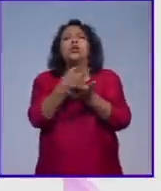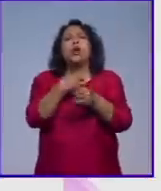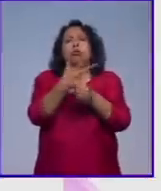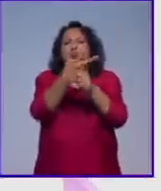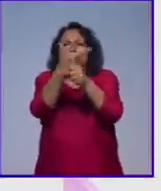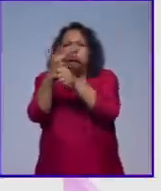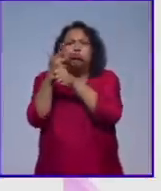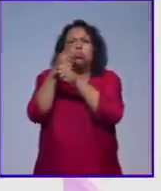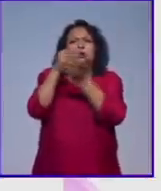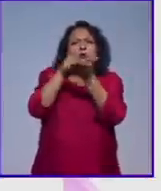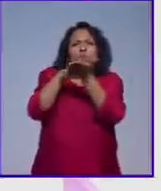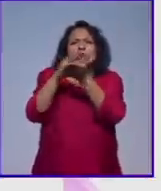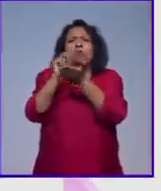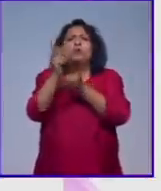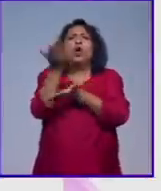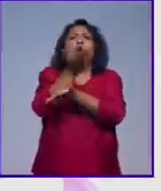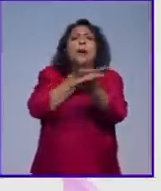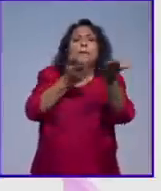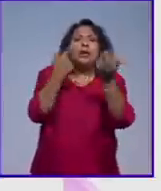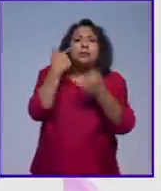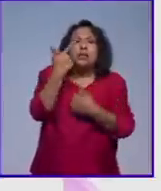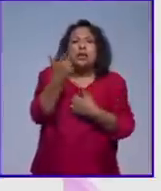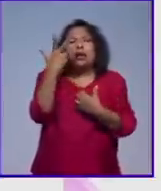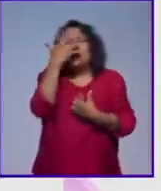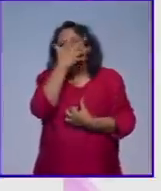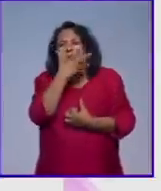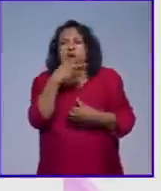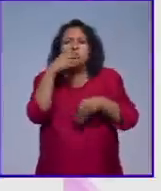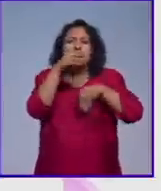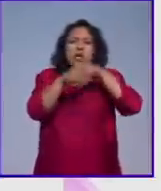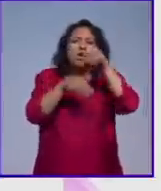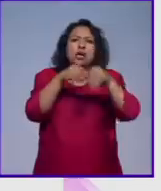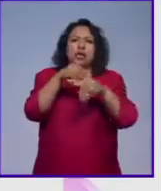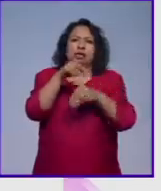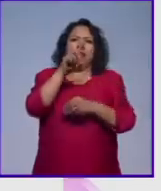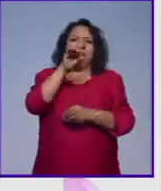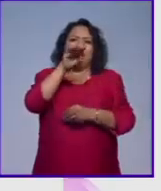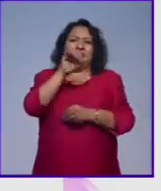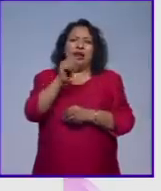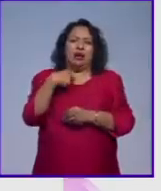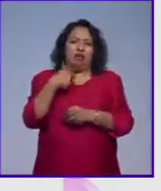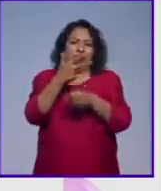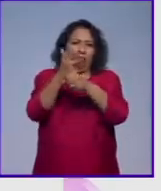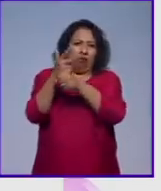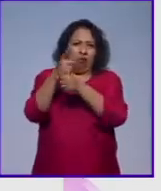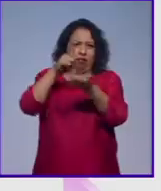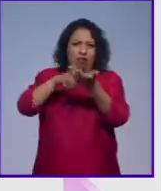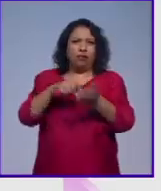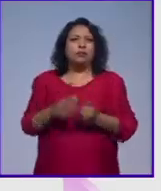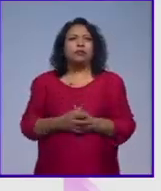documentarlo, sino de compartirnos esa mirada estética de ENIAC detrás de una lente.